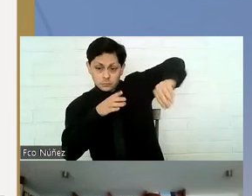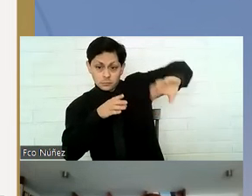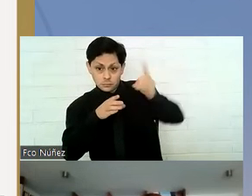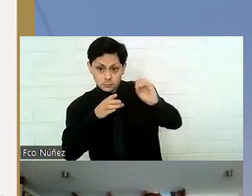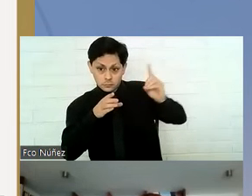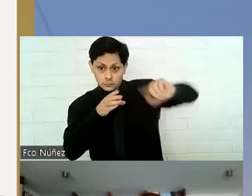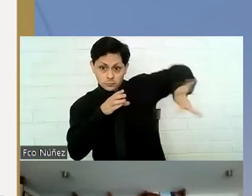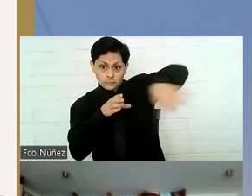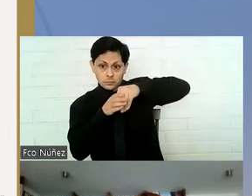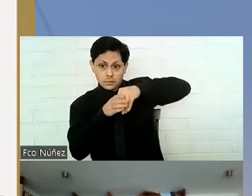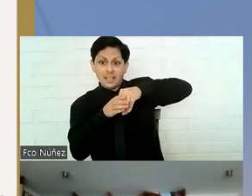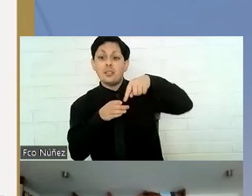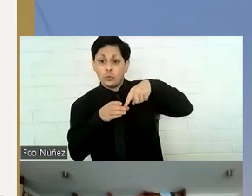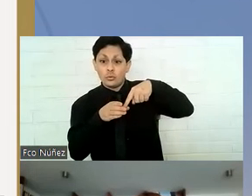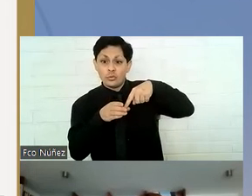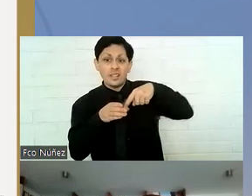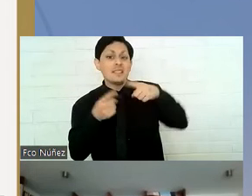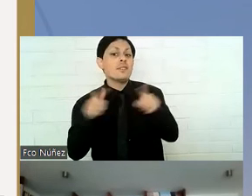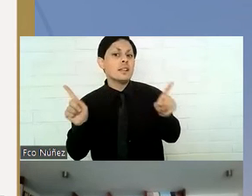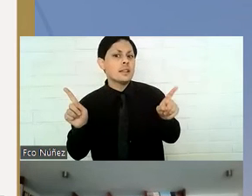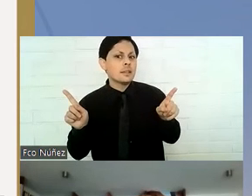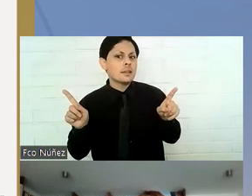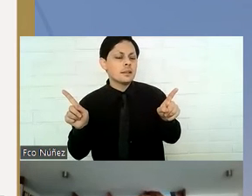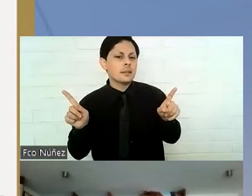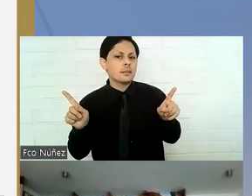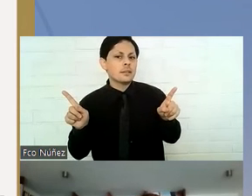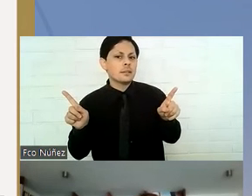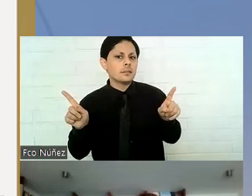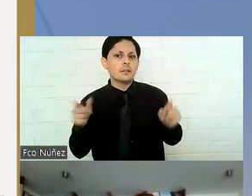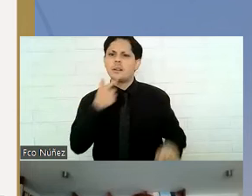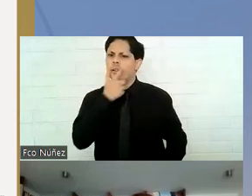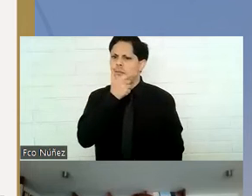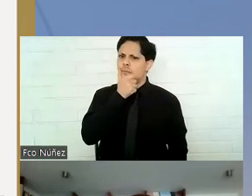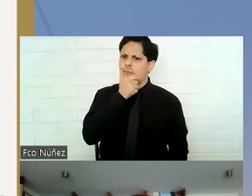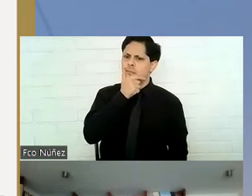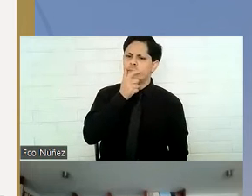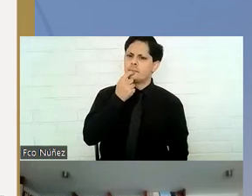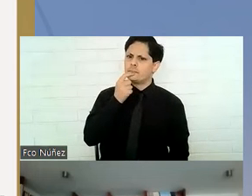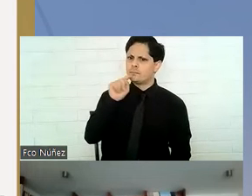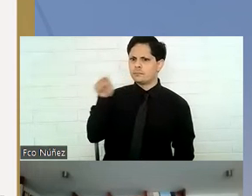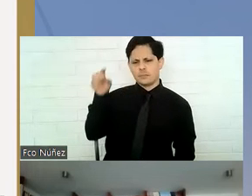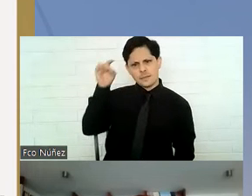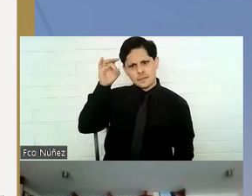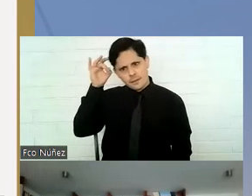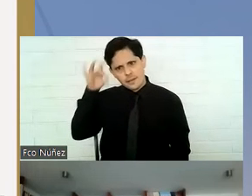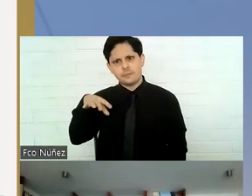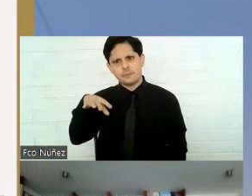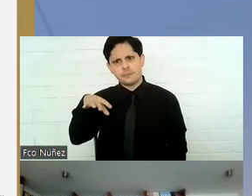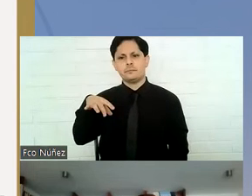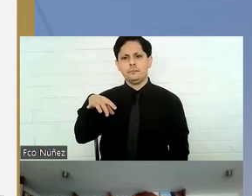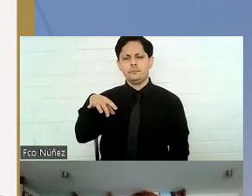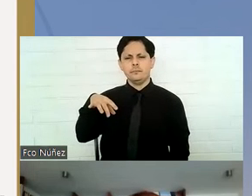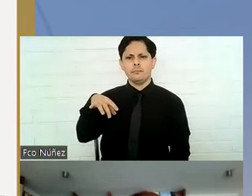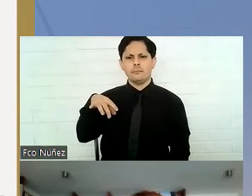a lo que ellos aportan, que tenemos que cuestionarlos. esas miradas del saber,